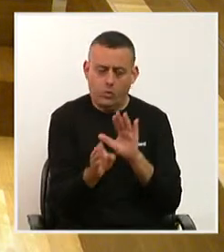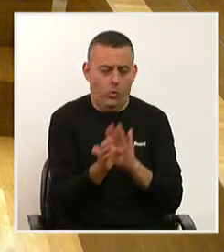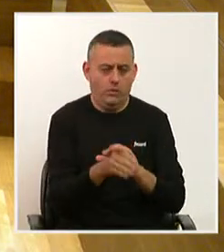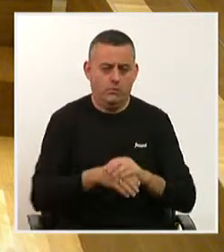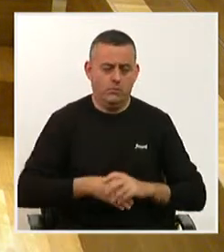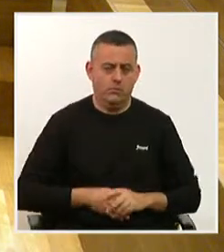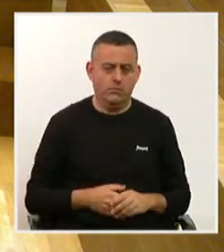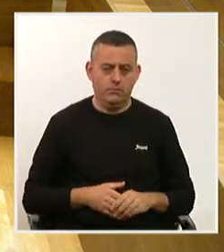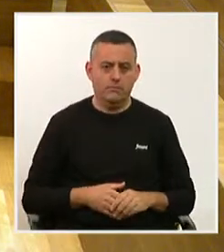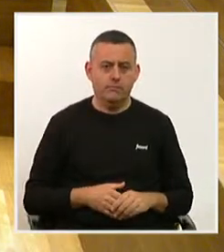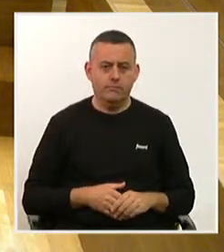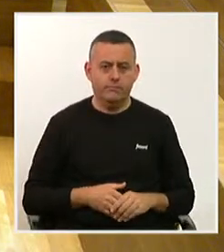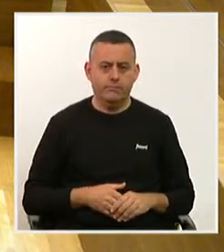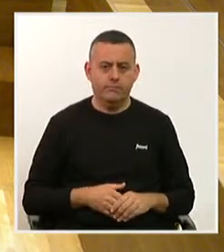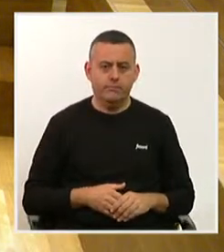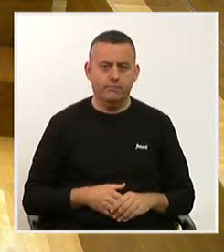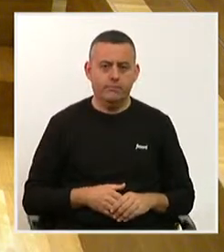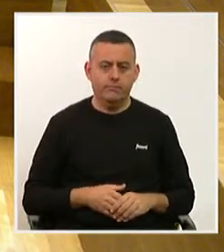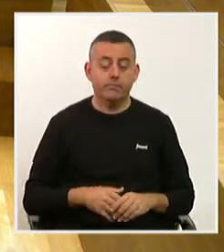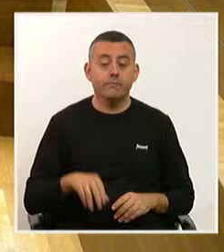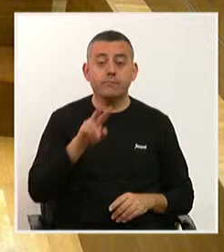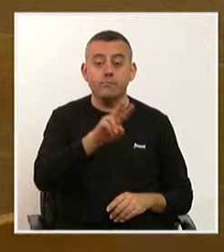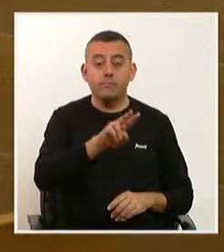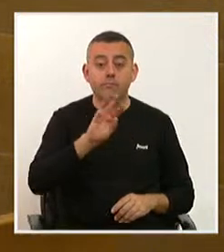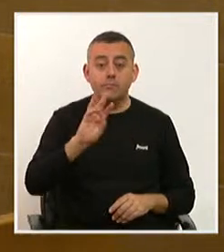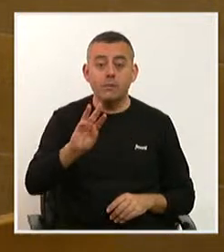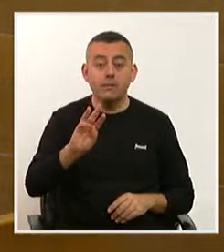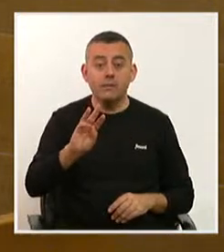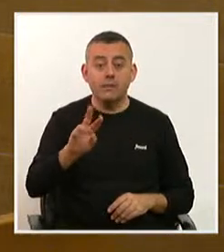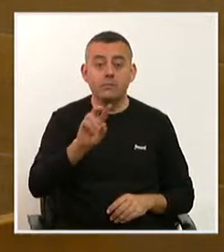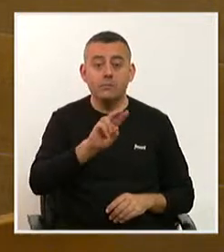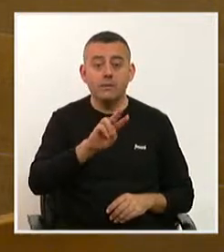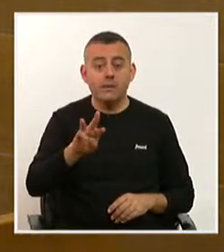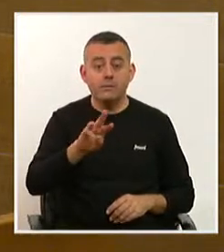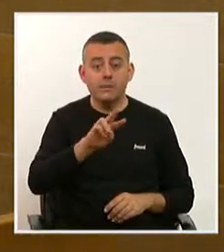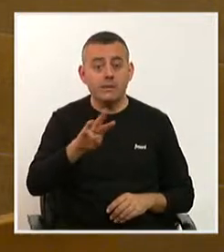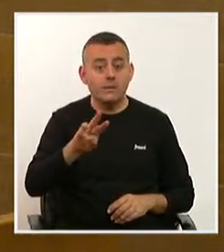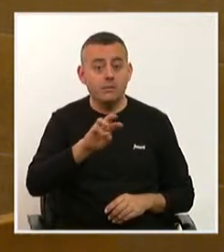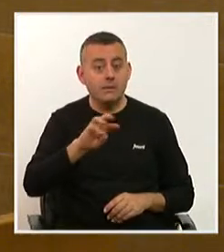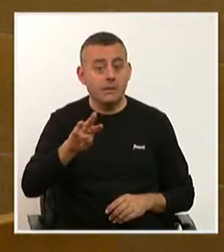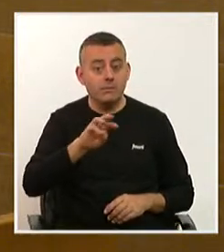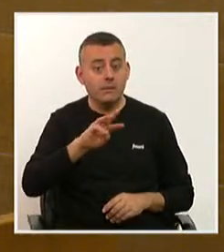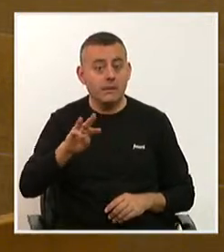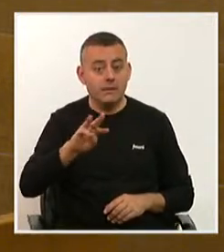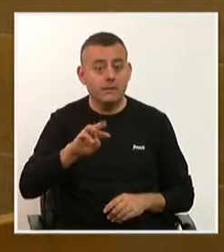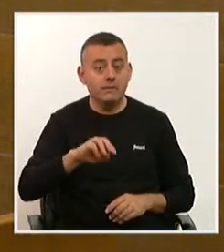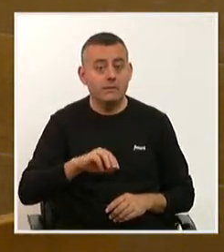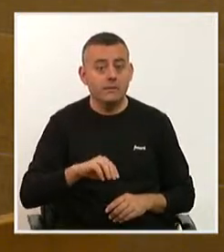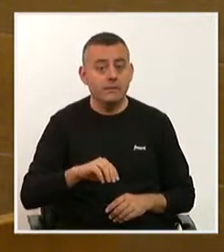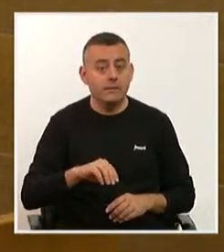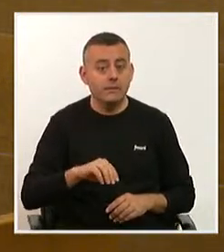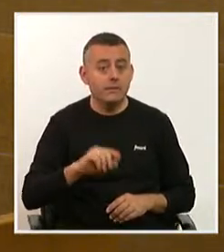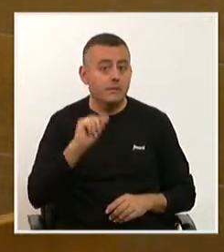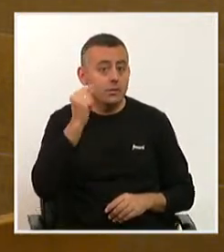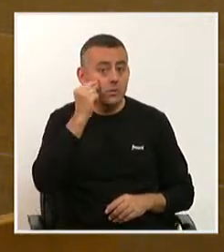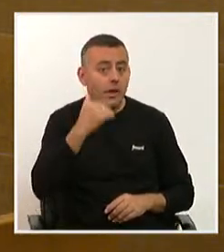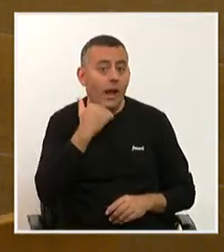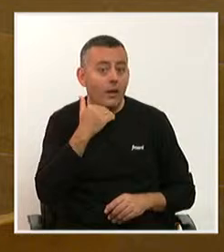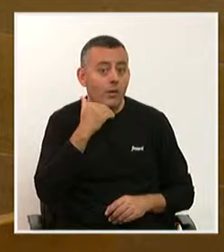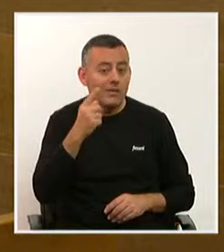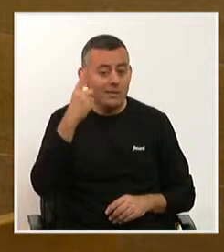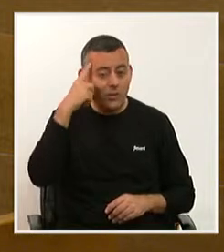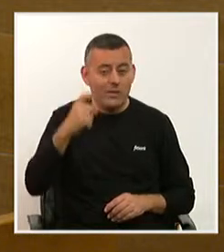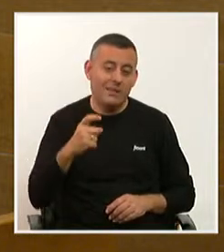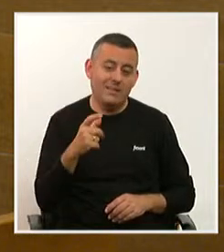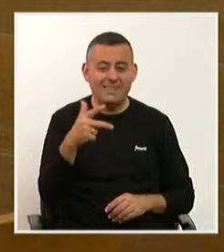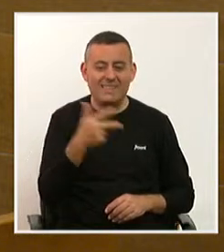vida 23 23 23 23 alguno le sonará el Dúo sacapuntas algunos de